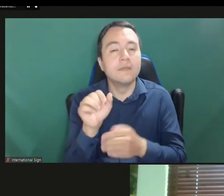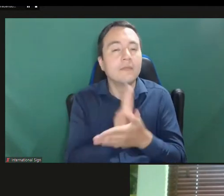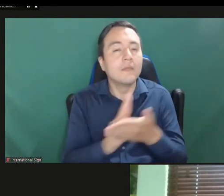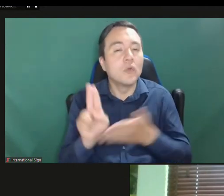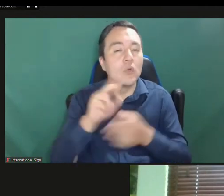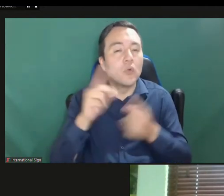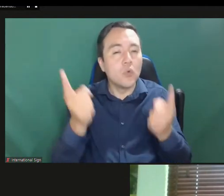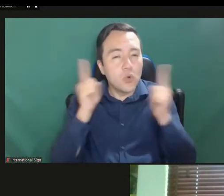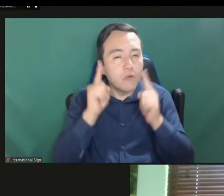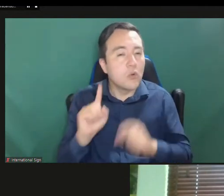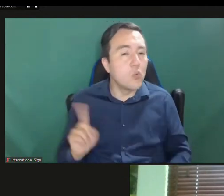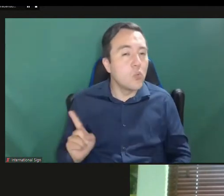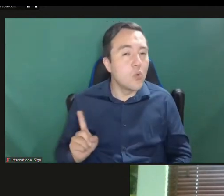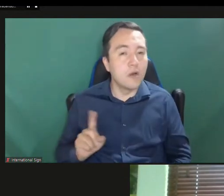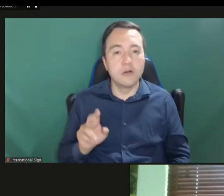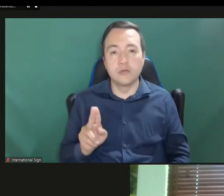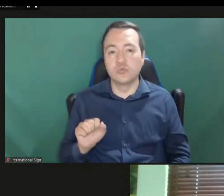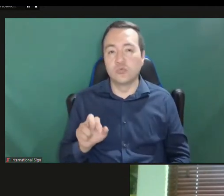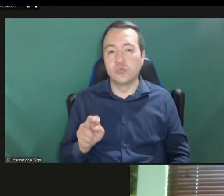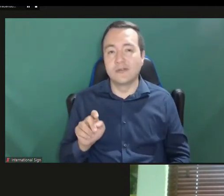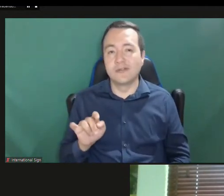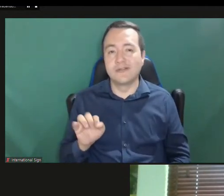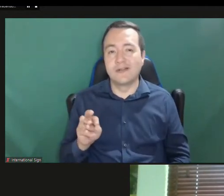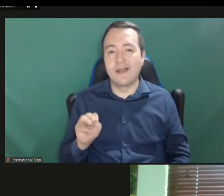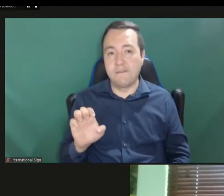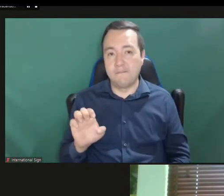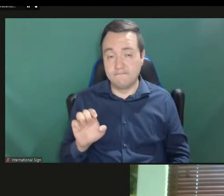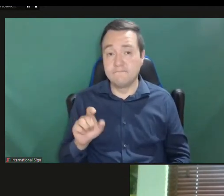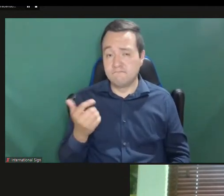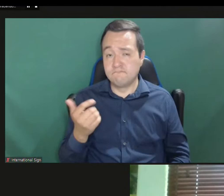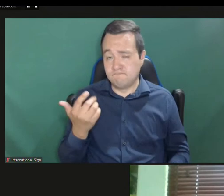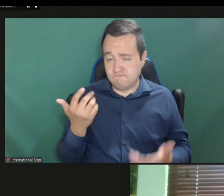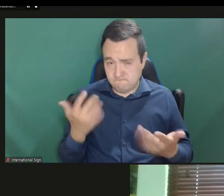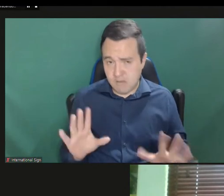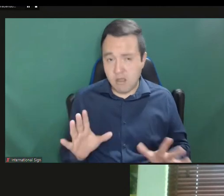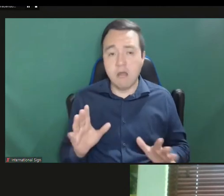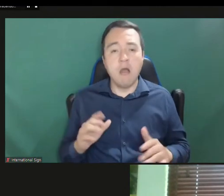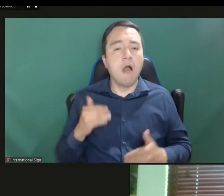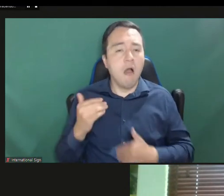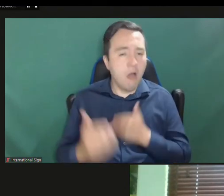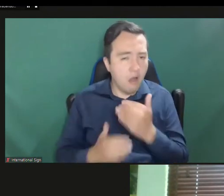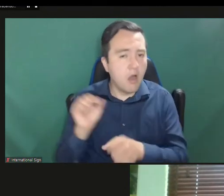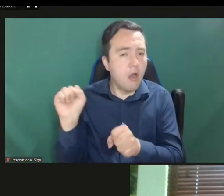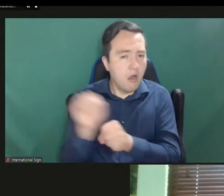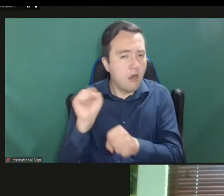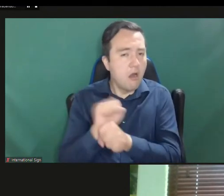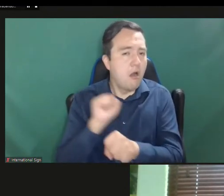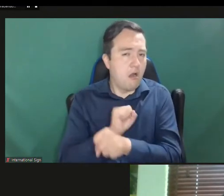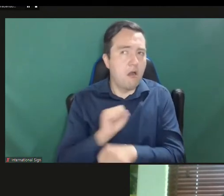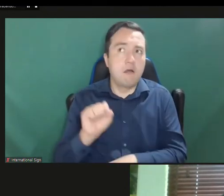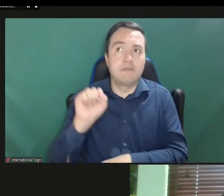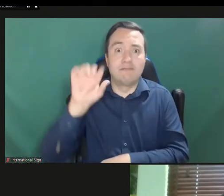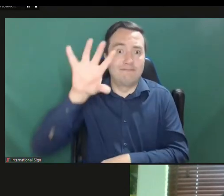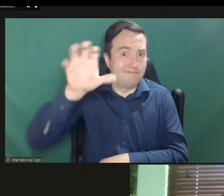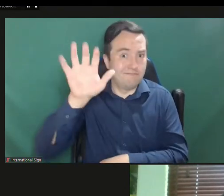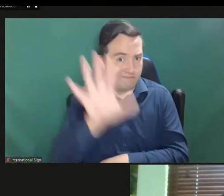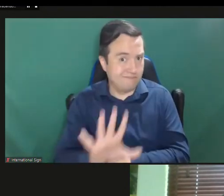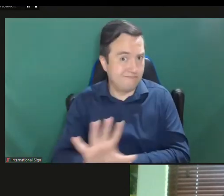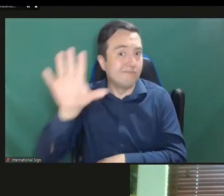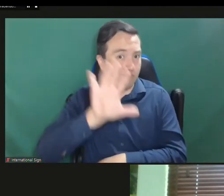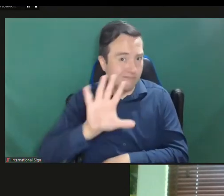de surinam comparte su carrera él ha trabajado en los servicios regionales de salud como médico